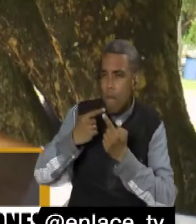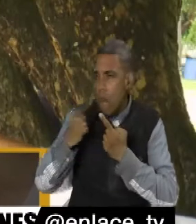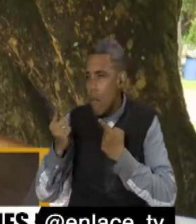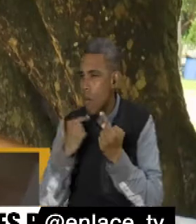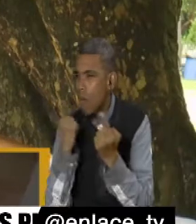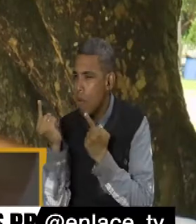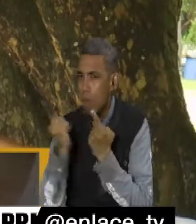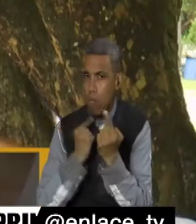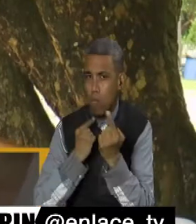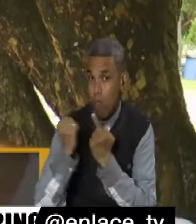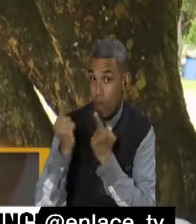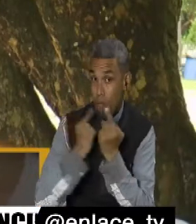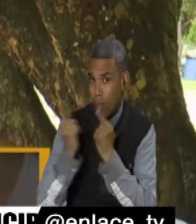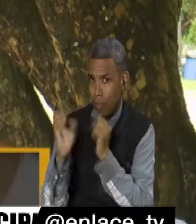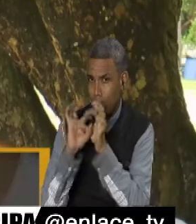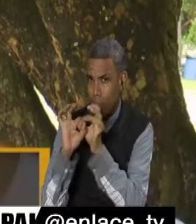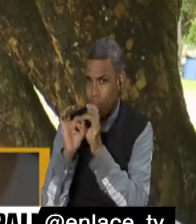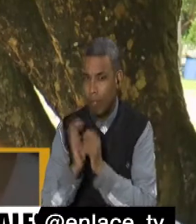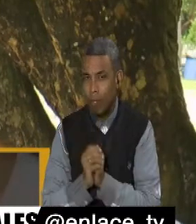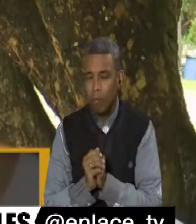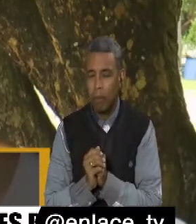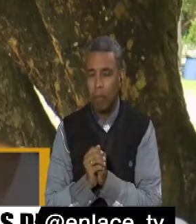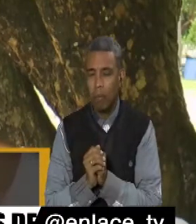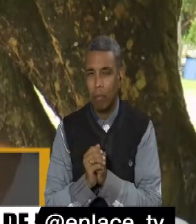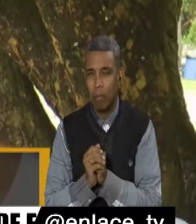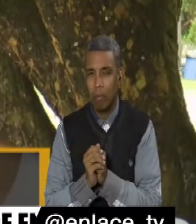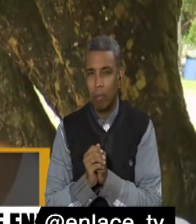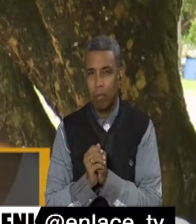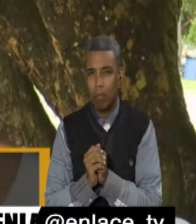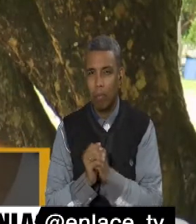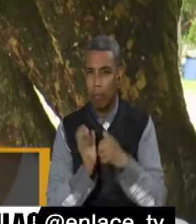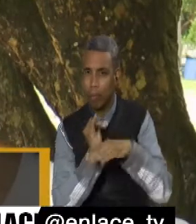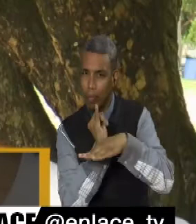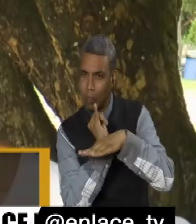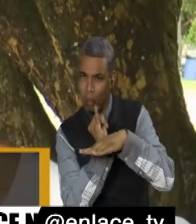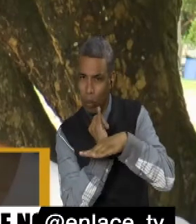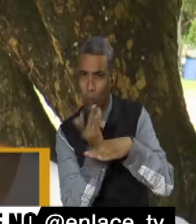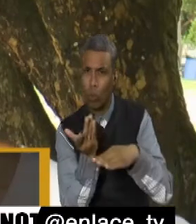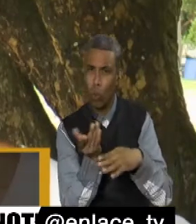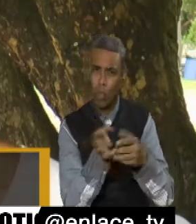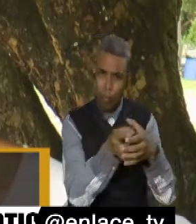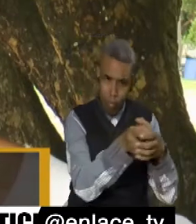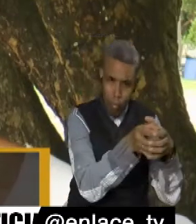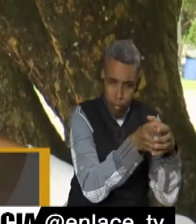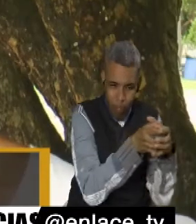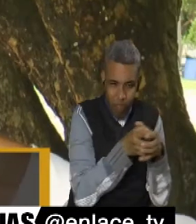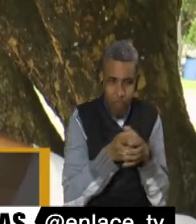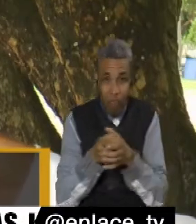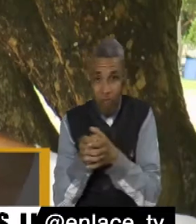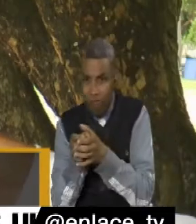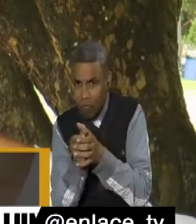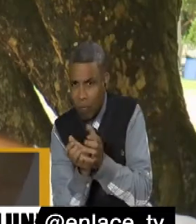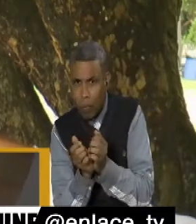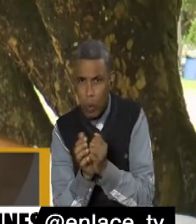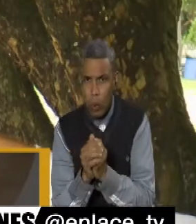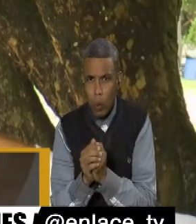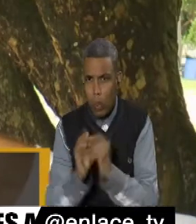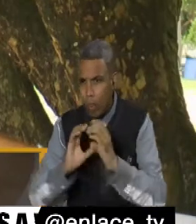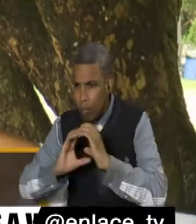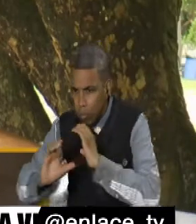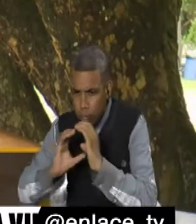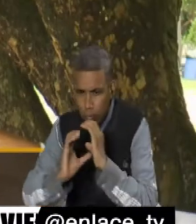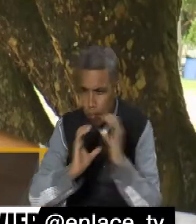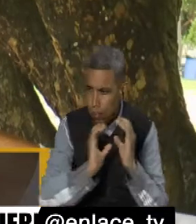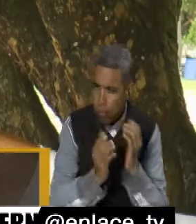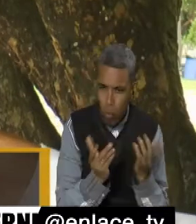también hicimos un contacto con las diferentes instituciones o fuerzas policiales del departamento